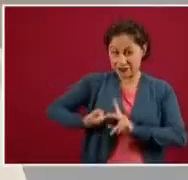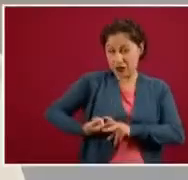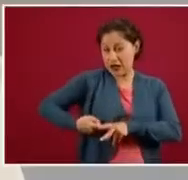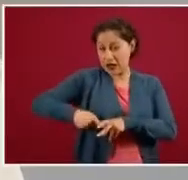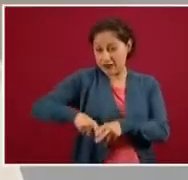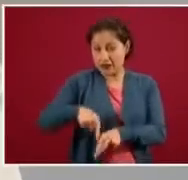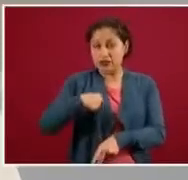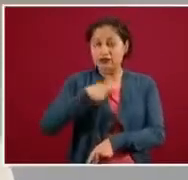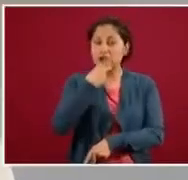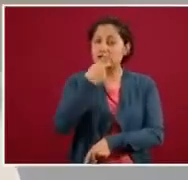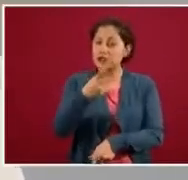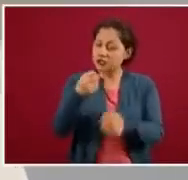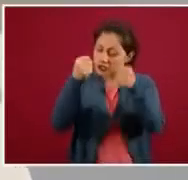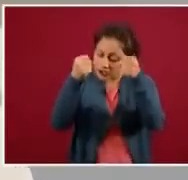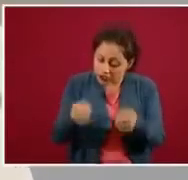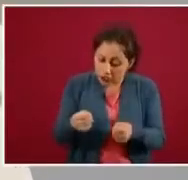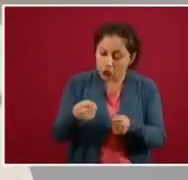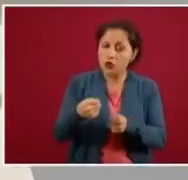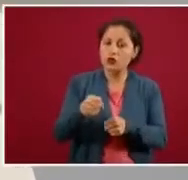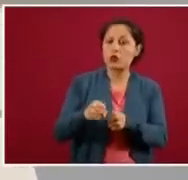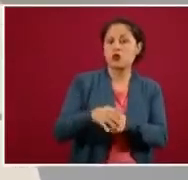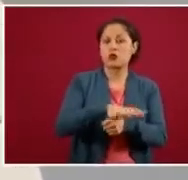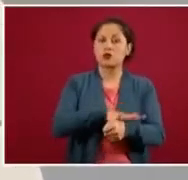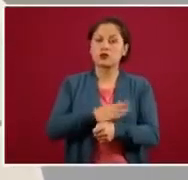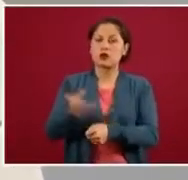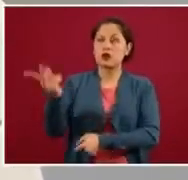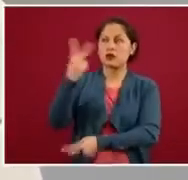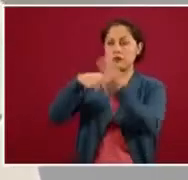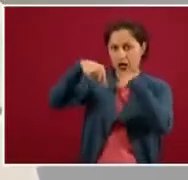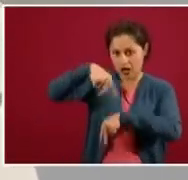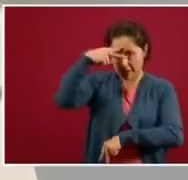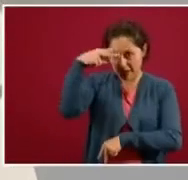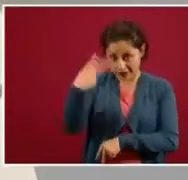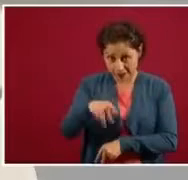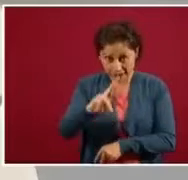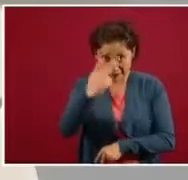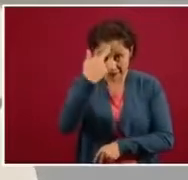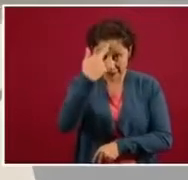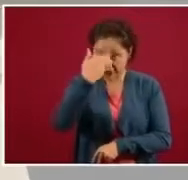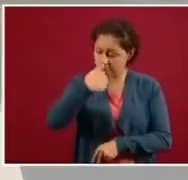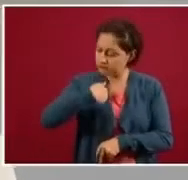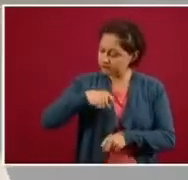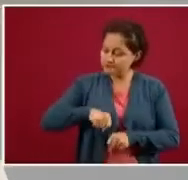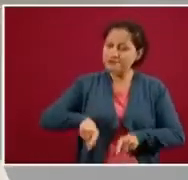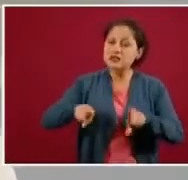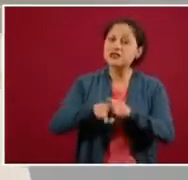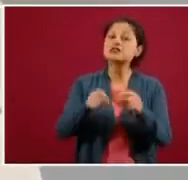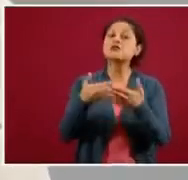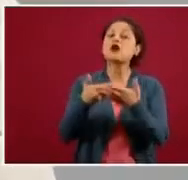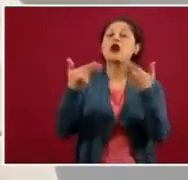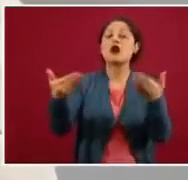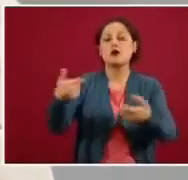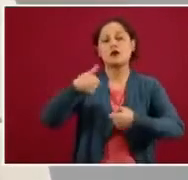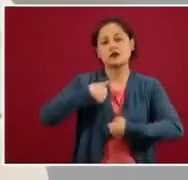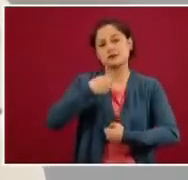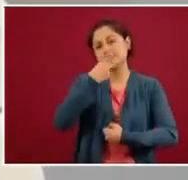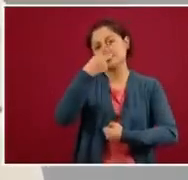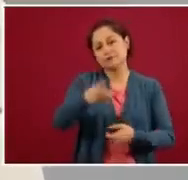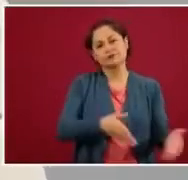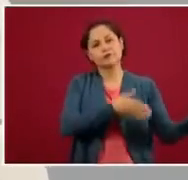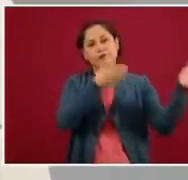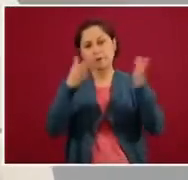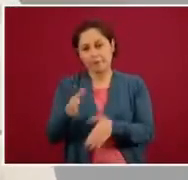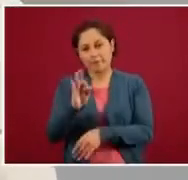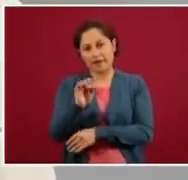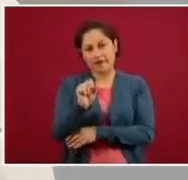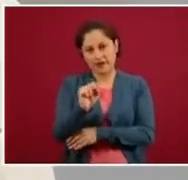Bueno, sigo garantizando que va a ocurrir lo que hemos dicho que va a ocurrir. Garanticé que íbamos a pasar de la fase 1 a la 2